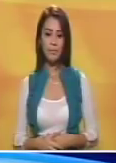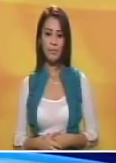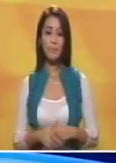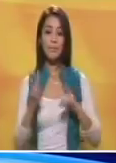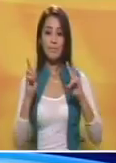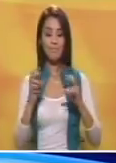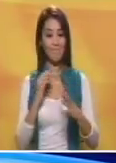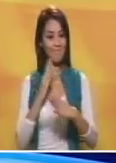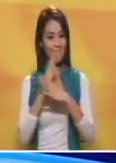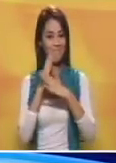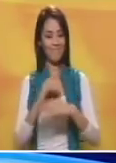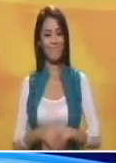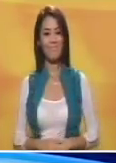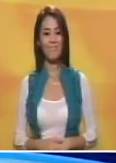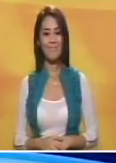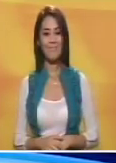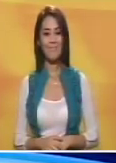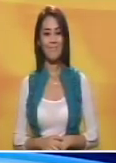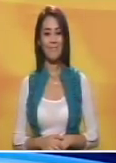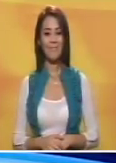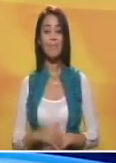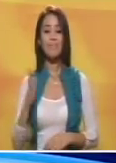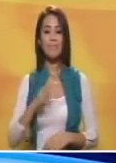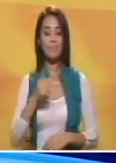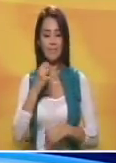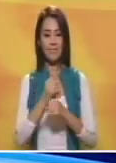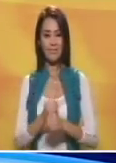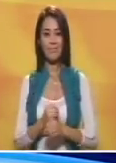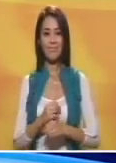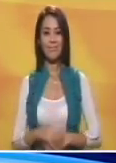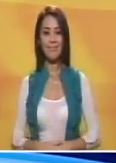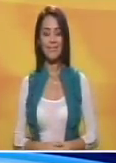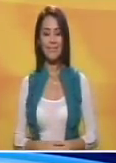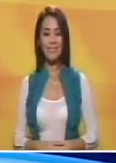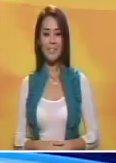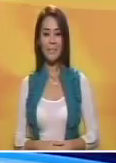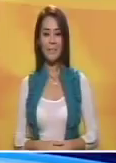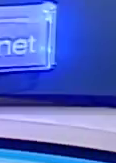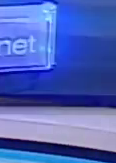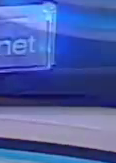Nueva pausa. Venimos al regreso con más información, no se aparte.